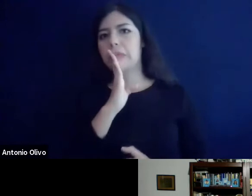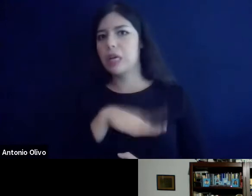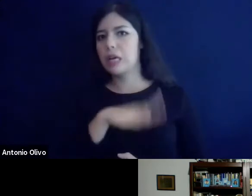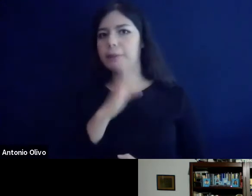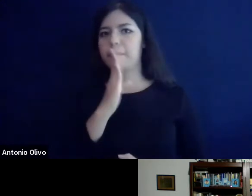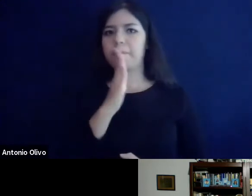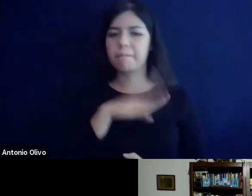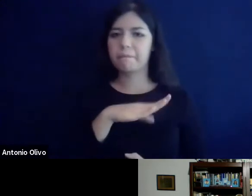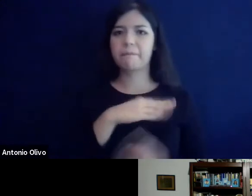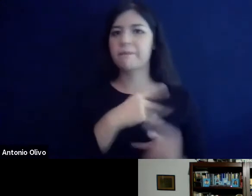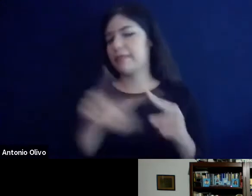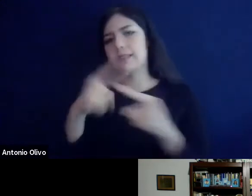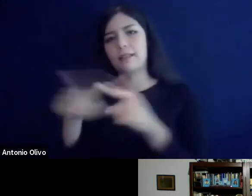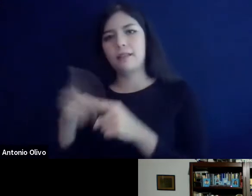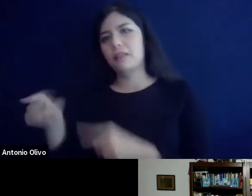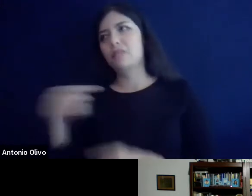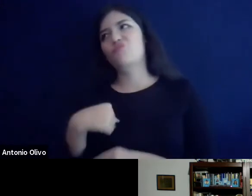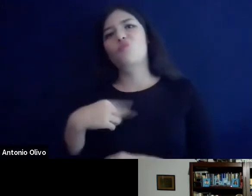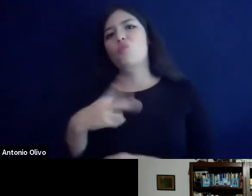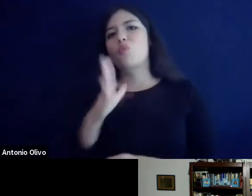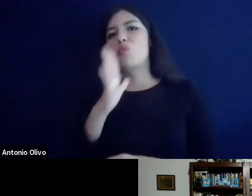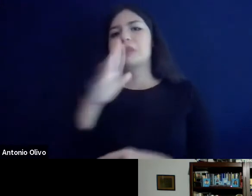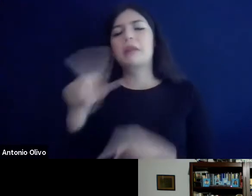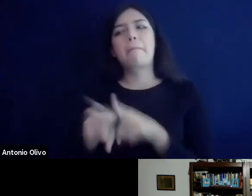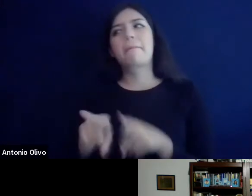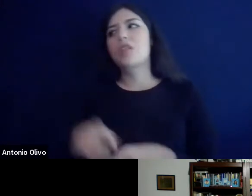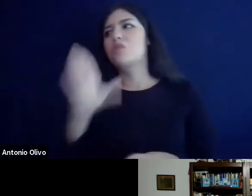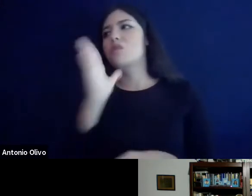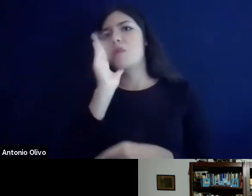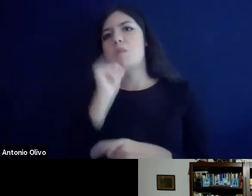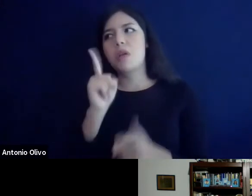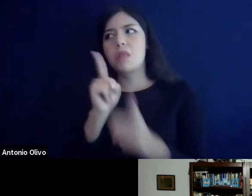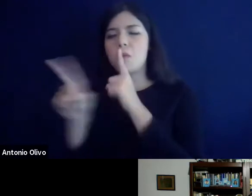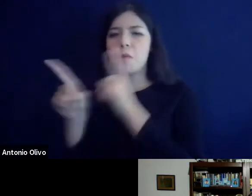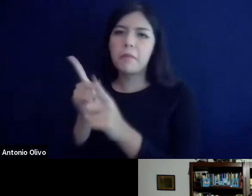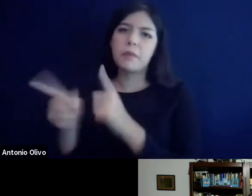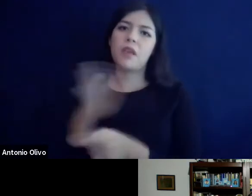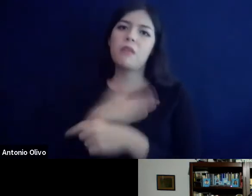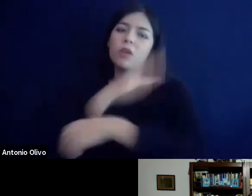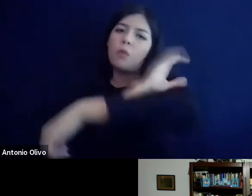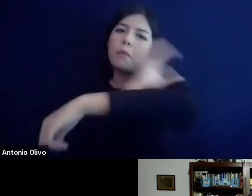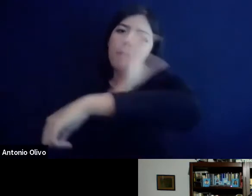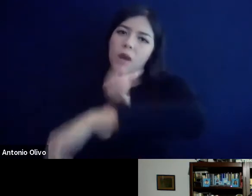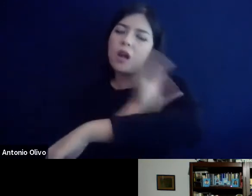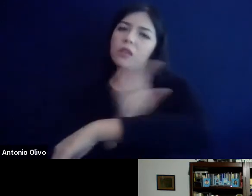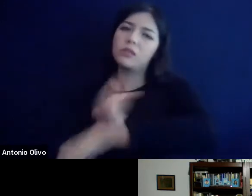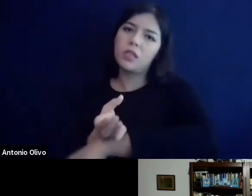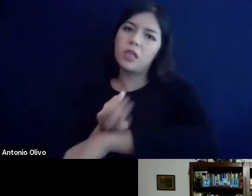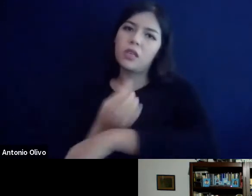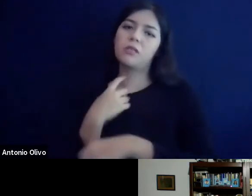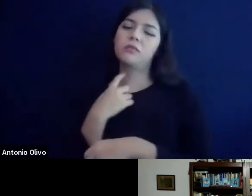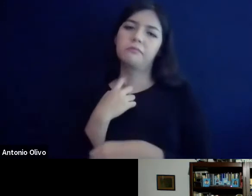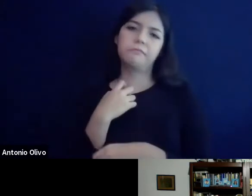oportunidad de más convivencia, también me fue mal en la parte de la calificación, como que veían que yo hacía menos,